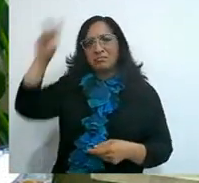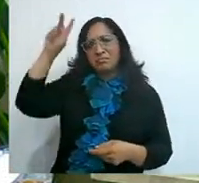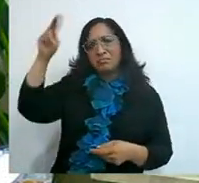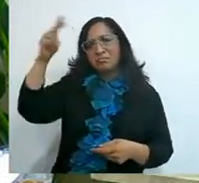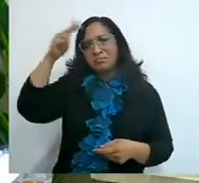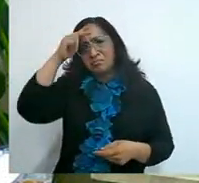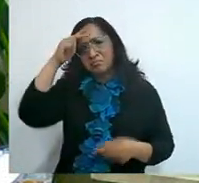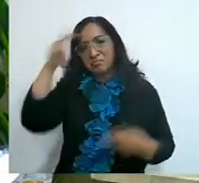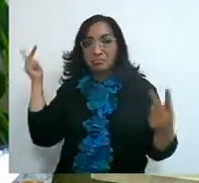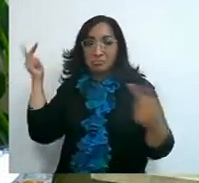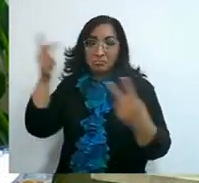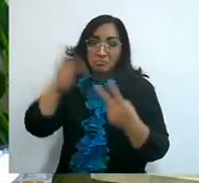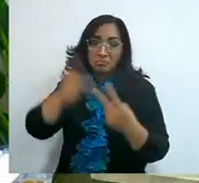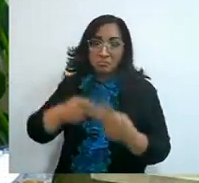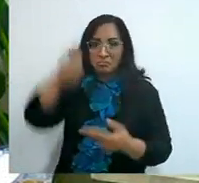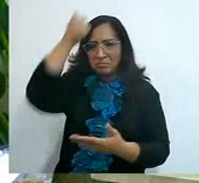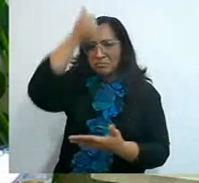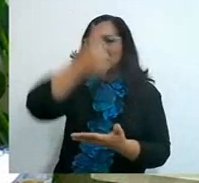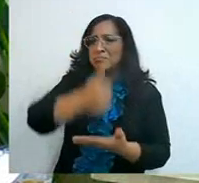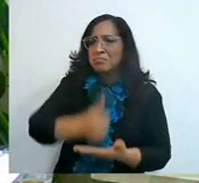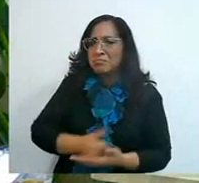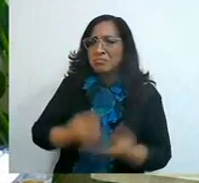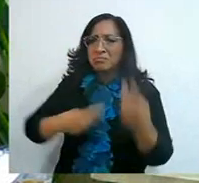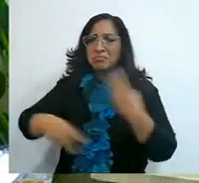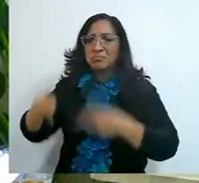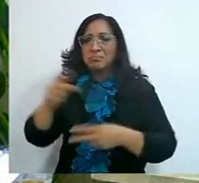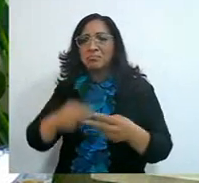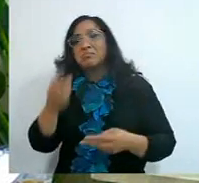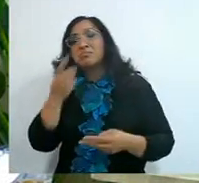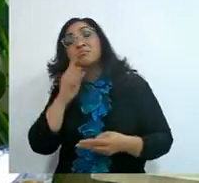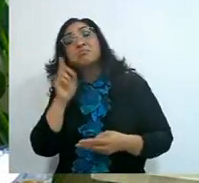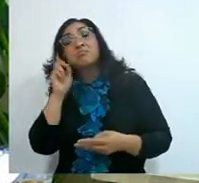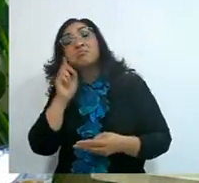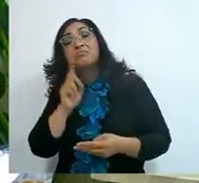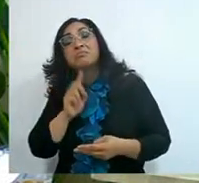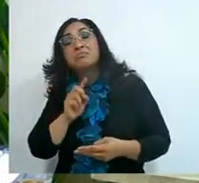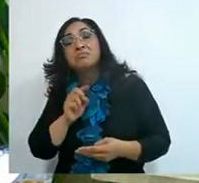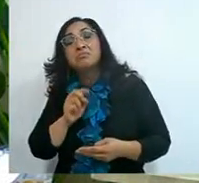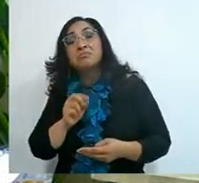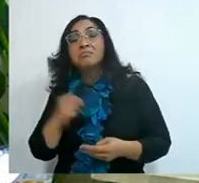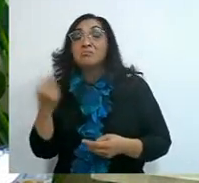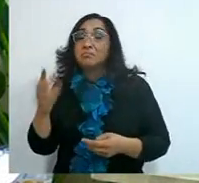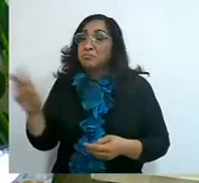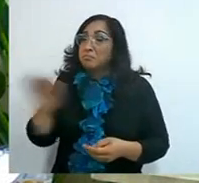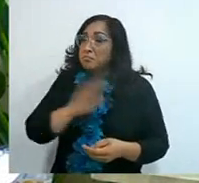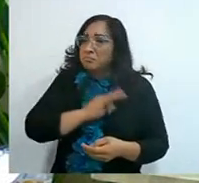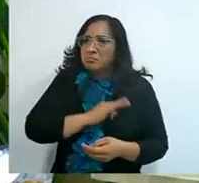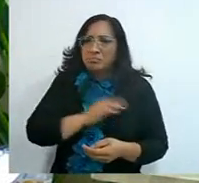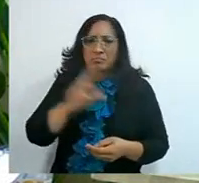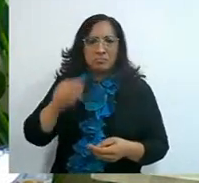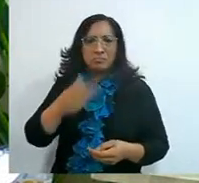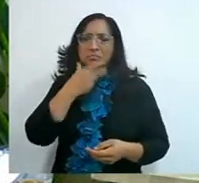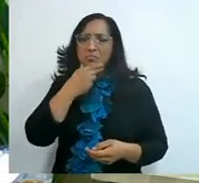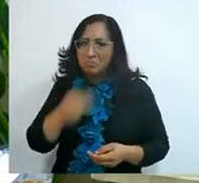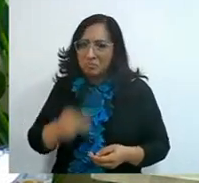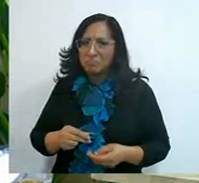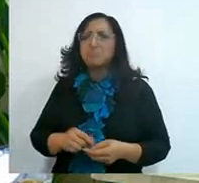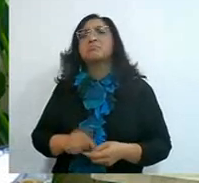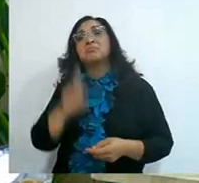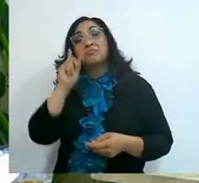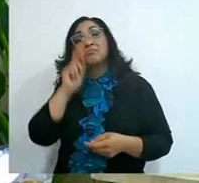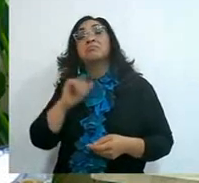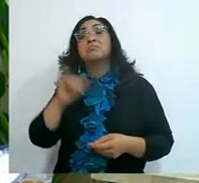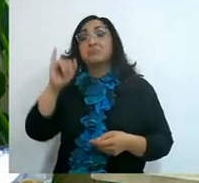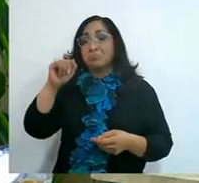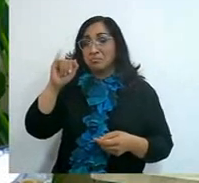llamado profeta, y ese fulano afea a la gente, a la mujer. Al hombre no, pero a la mujer la hace